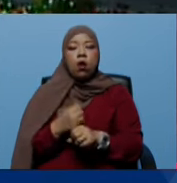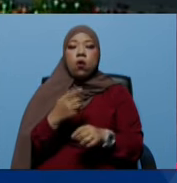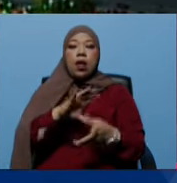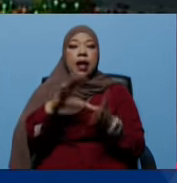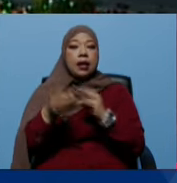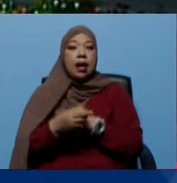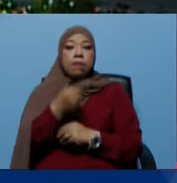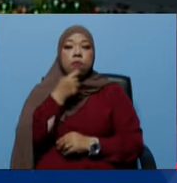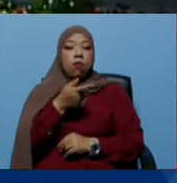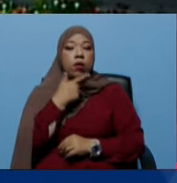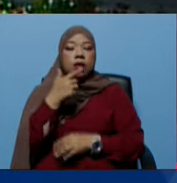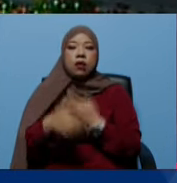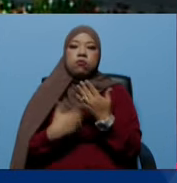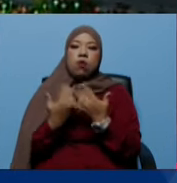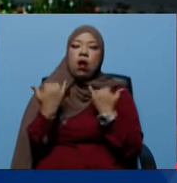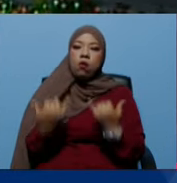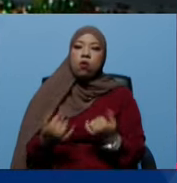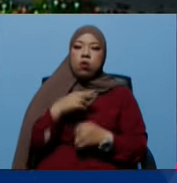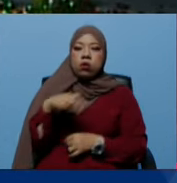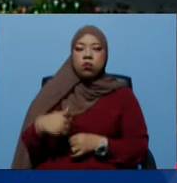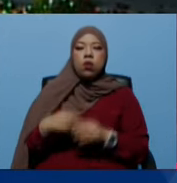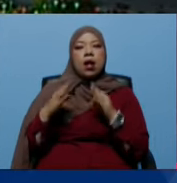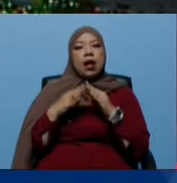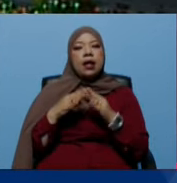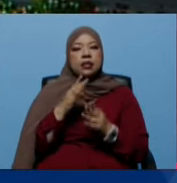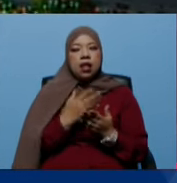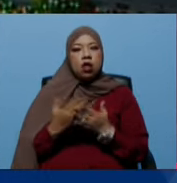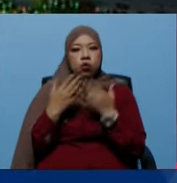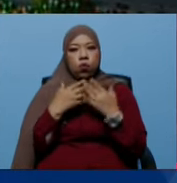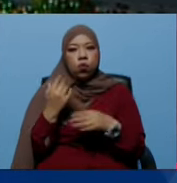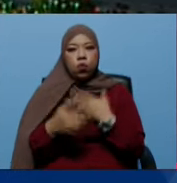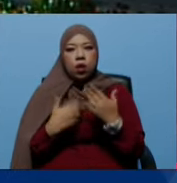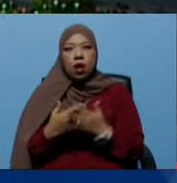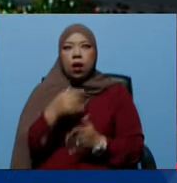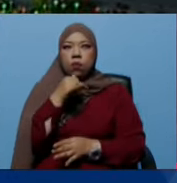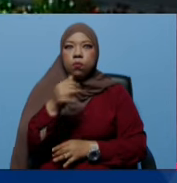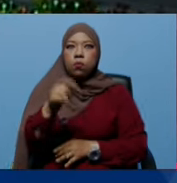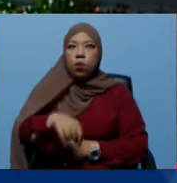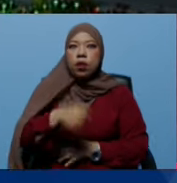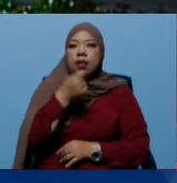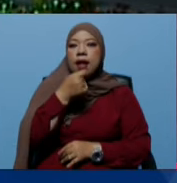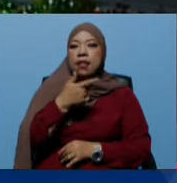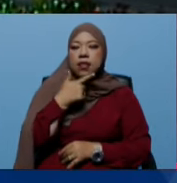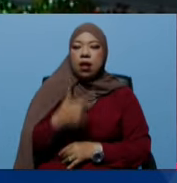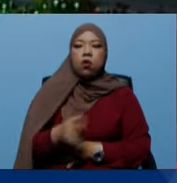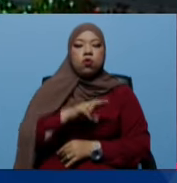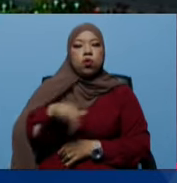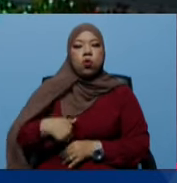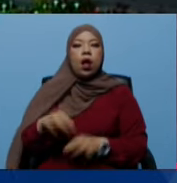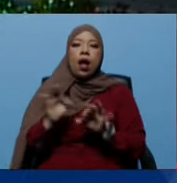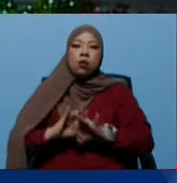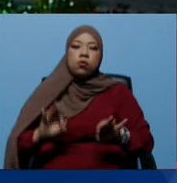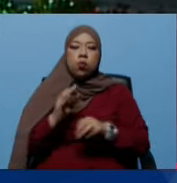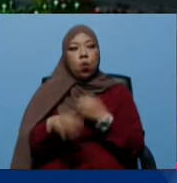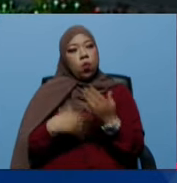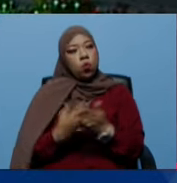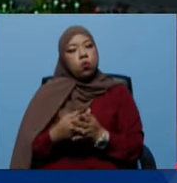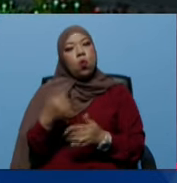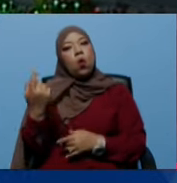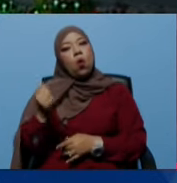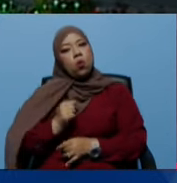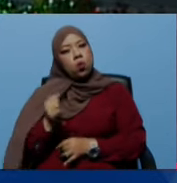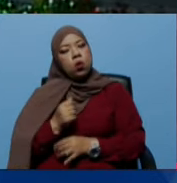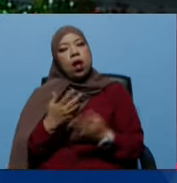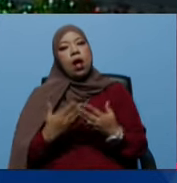cambio que vemos actualmente de nuestra casa de estudio. Quiero recalcar, presidente, que no solamente son los